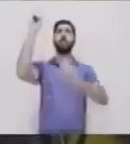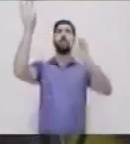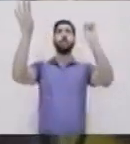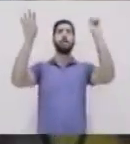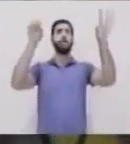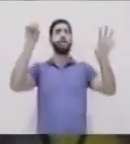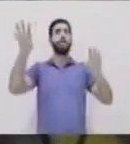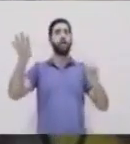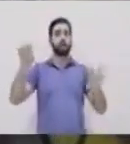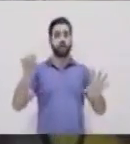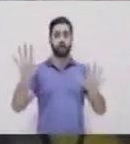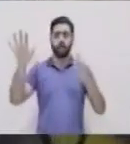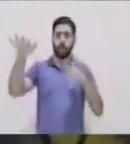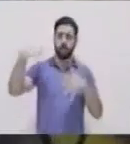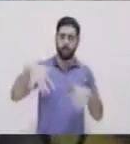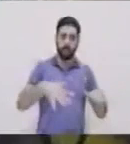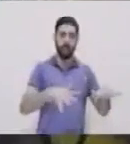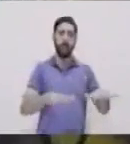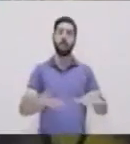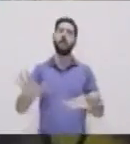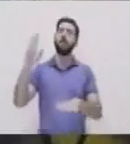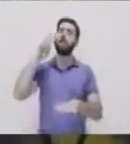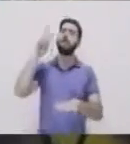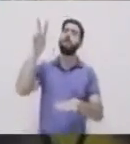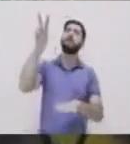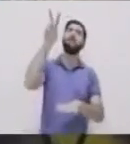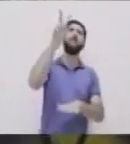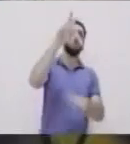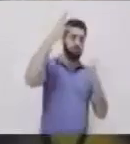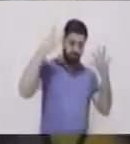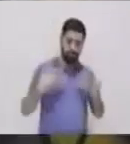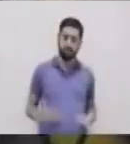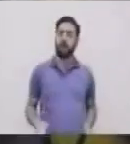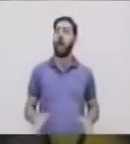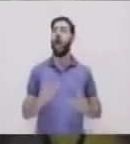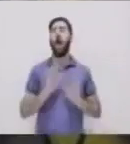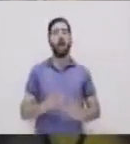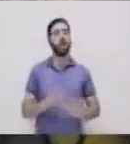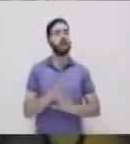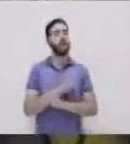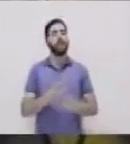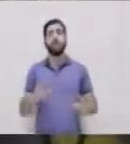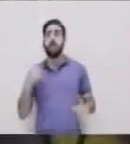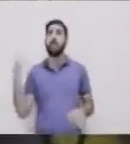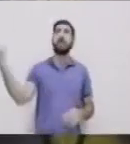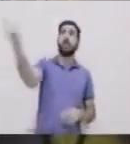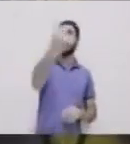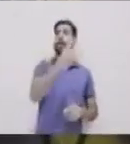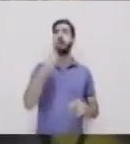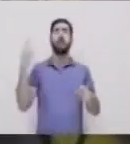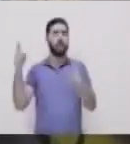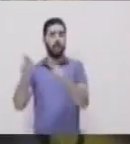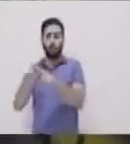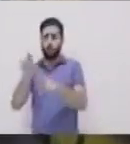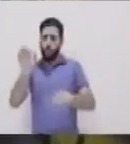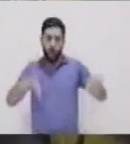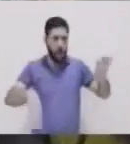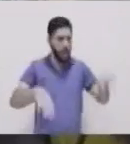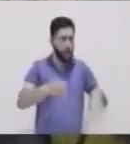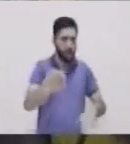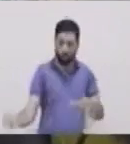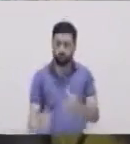estrellas en el mar. Fuimos hechos así, hechos para botar semillas en el